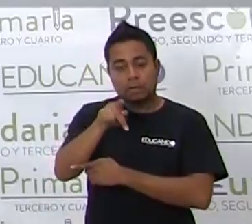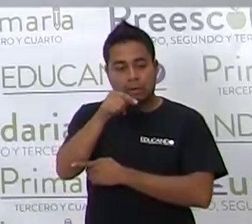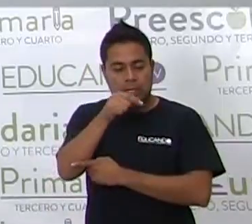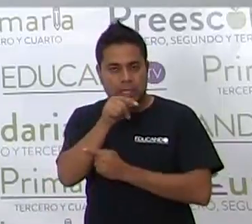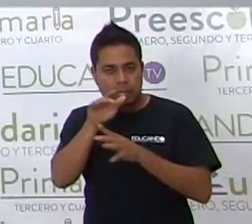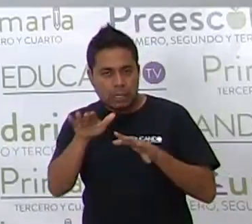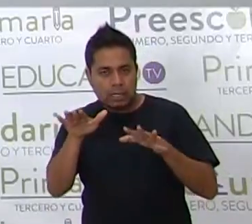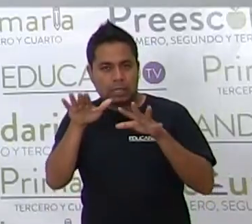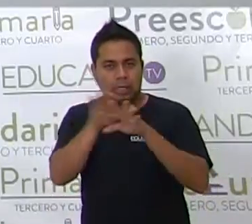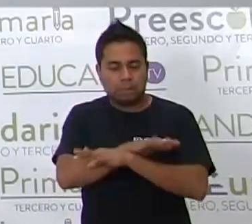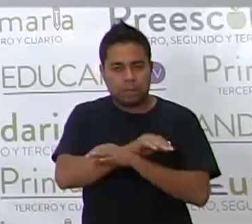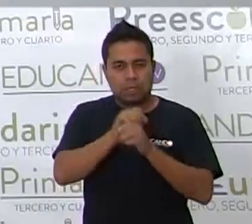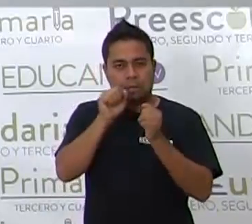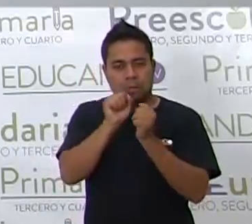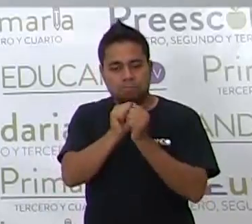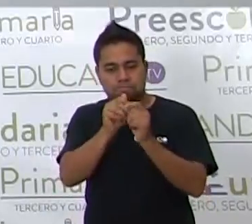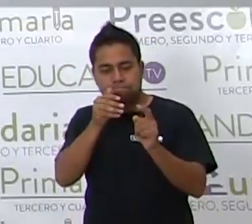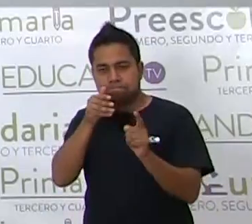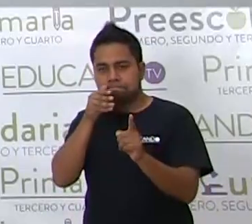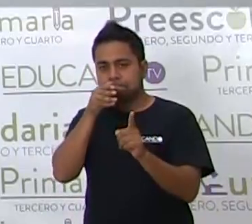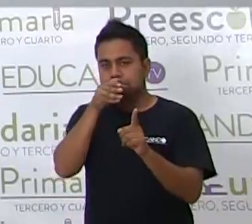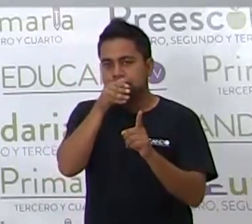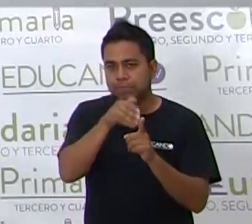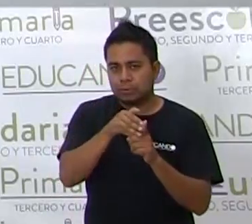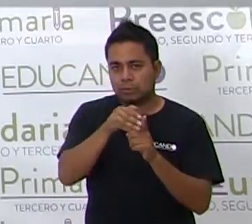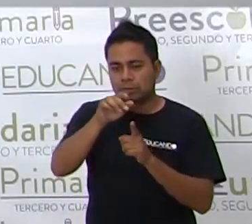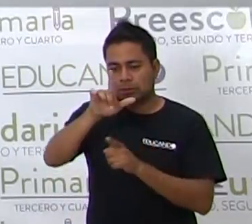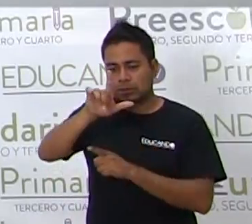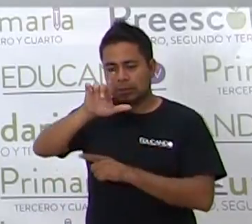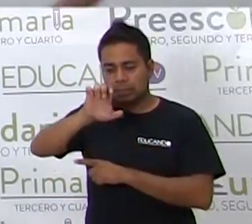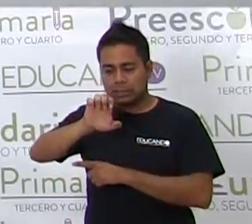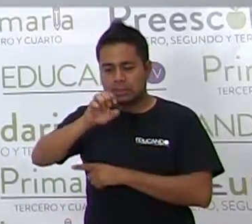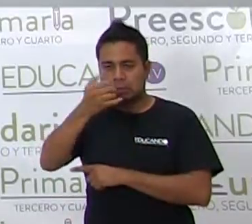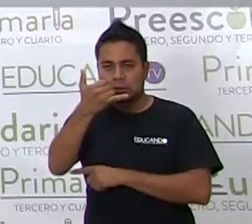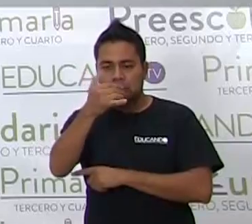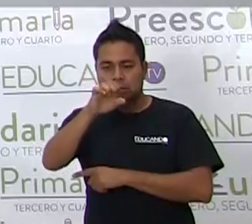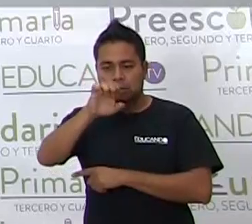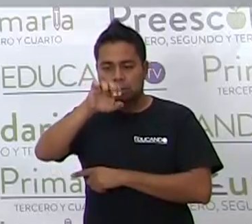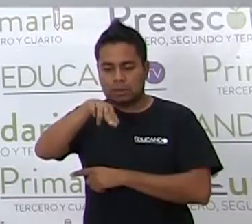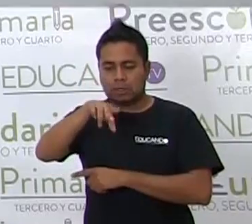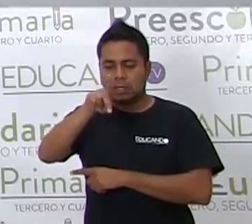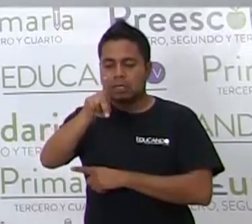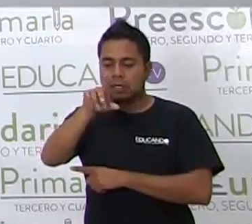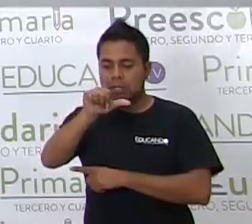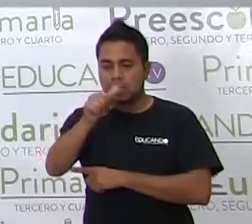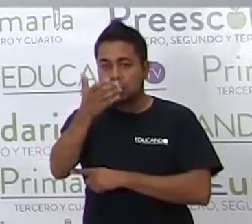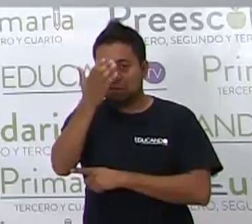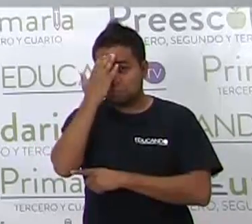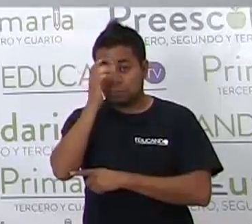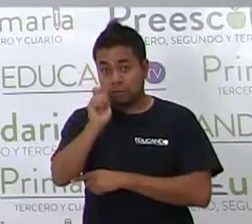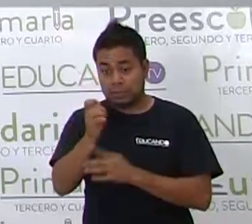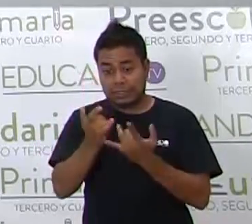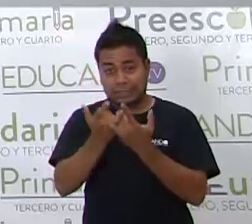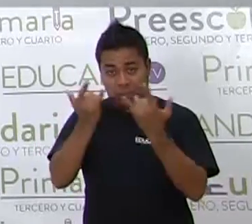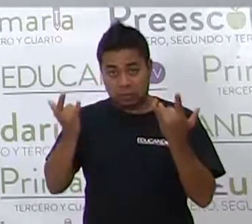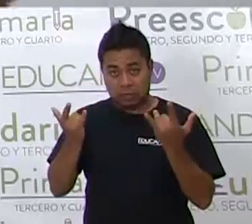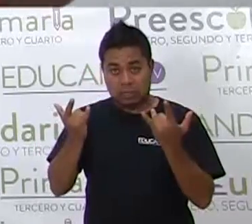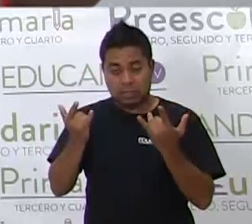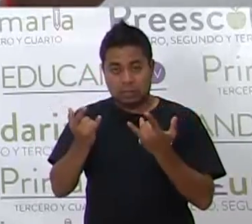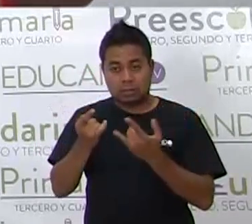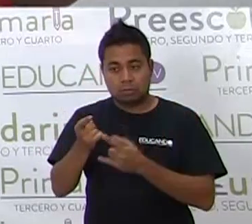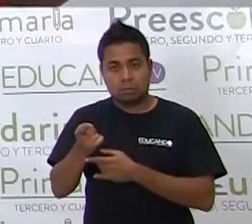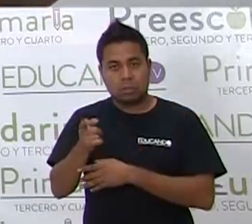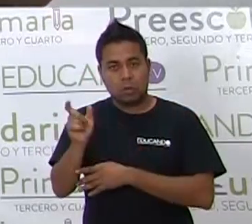cambiar con la derivación de las leyendas. ¿Conoces las leyendas? A mí me contaron en